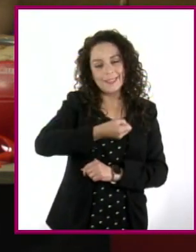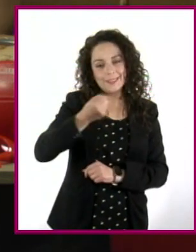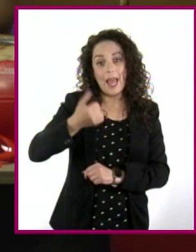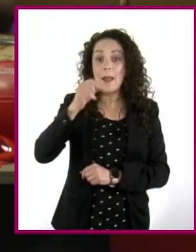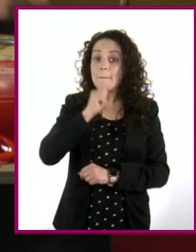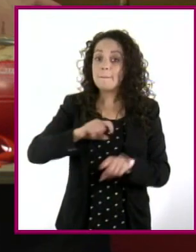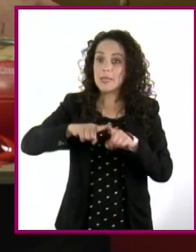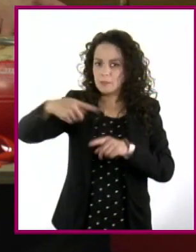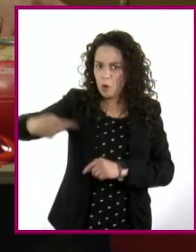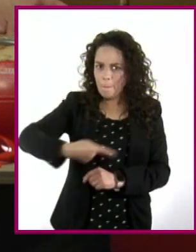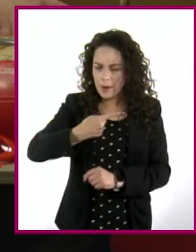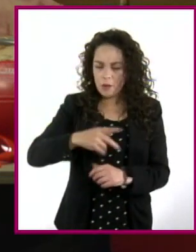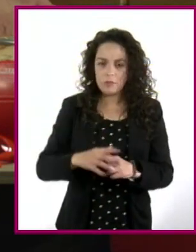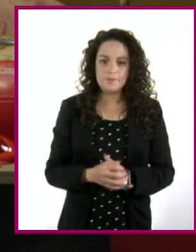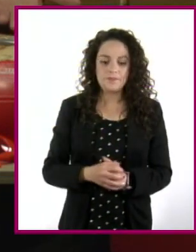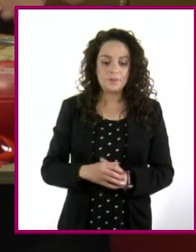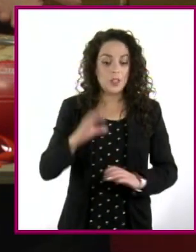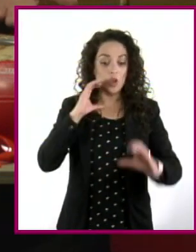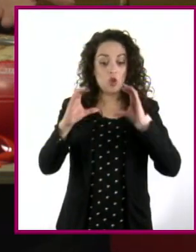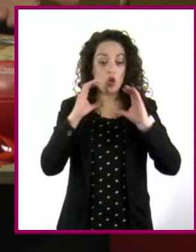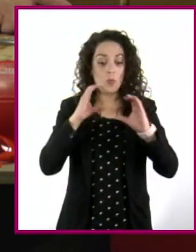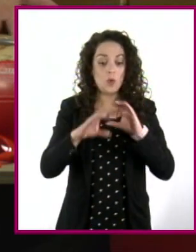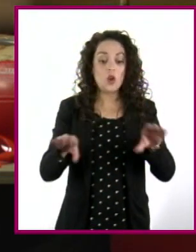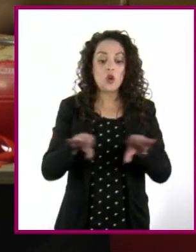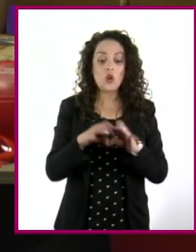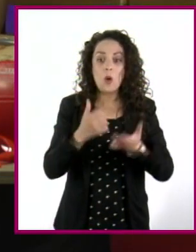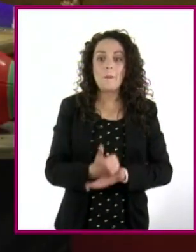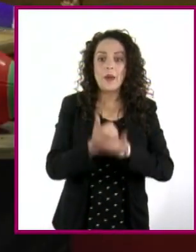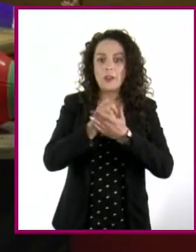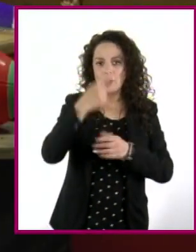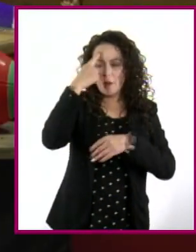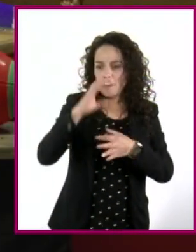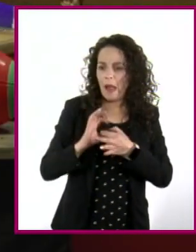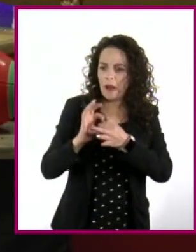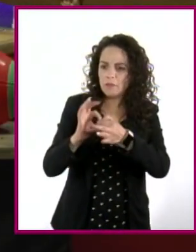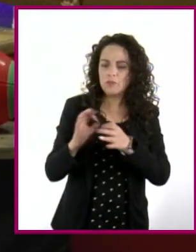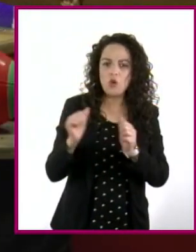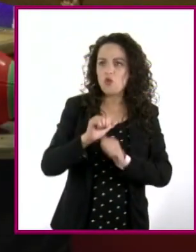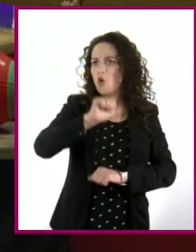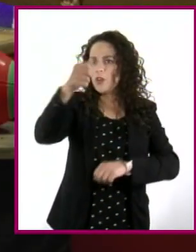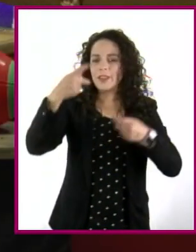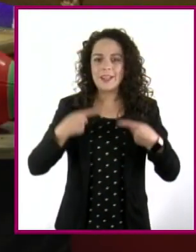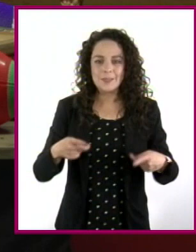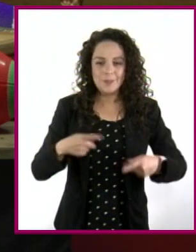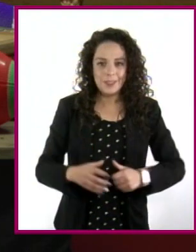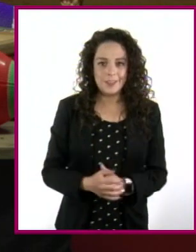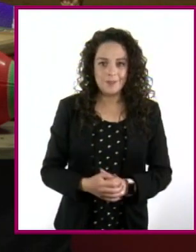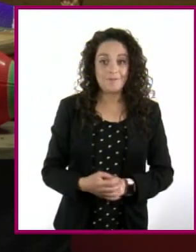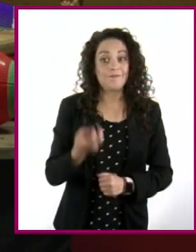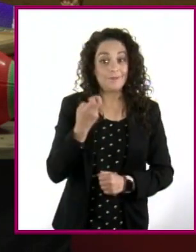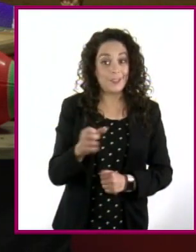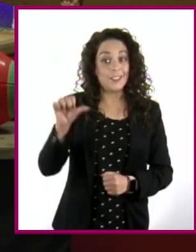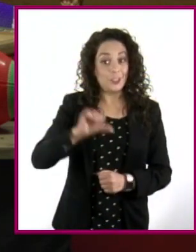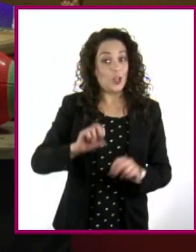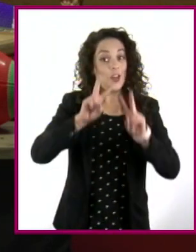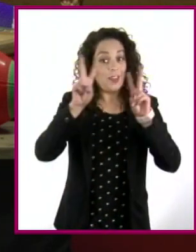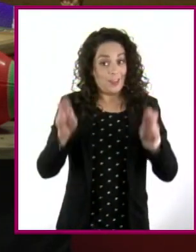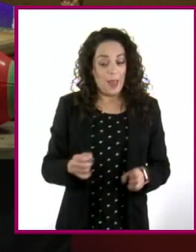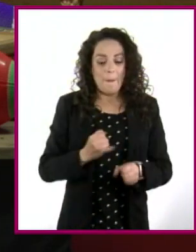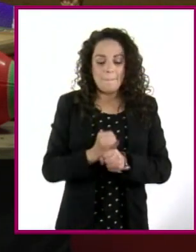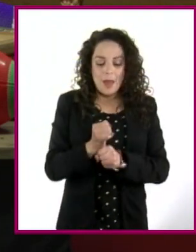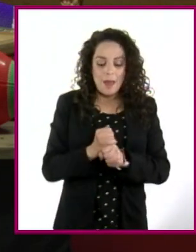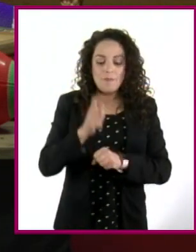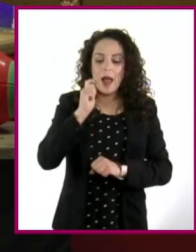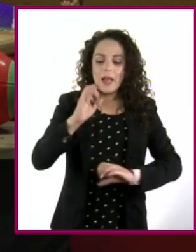pregunta, ¿cómo nos ayuda la comunicación en las relaciones con los demás? Tenemos el tema de esta emisión. Vamos a investigar la función de